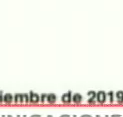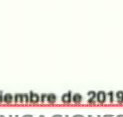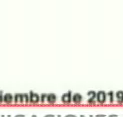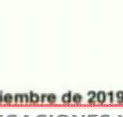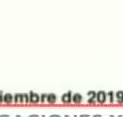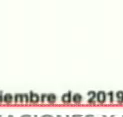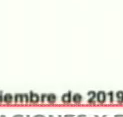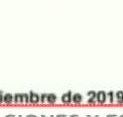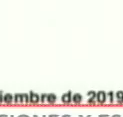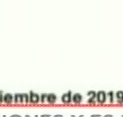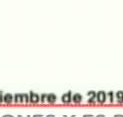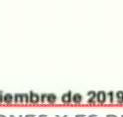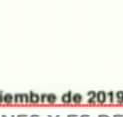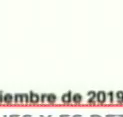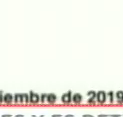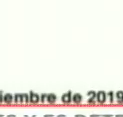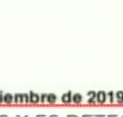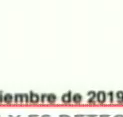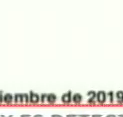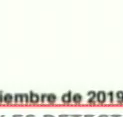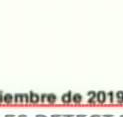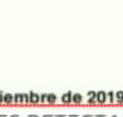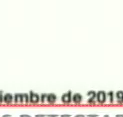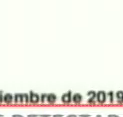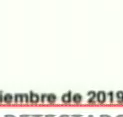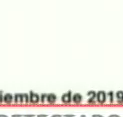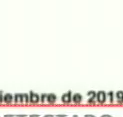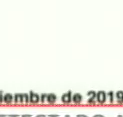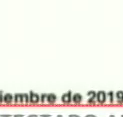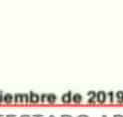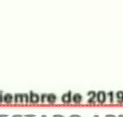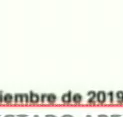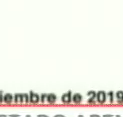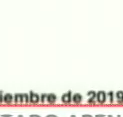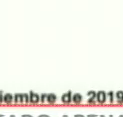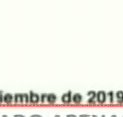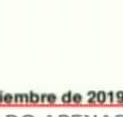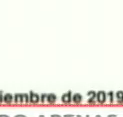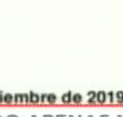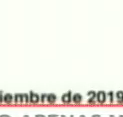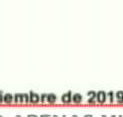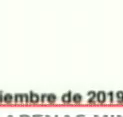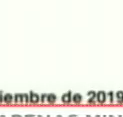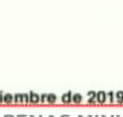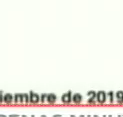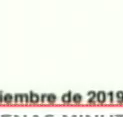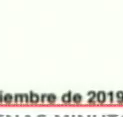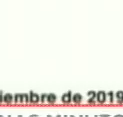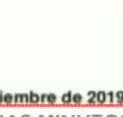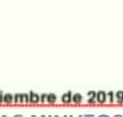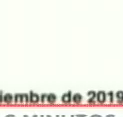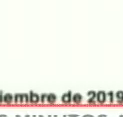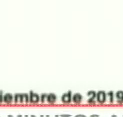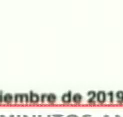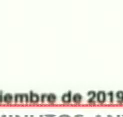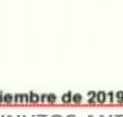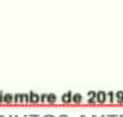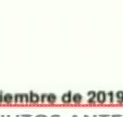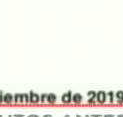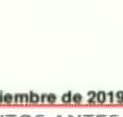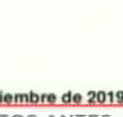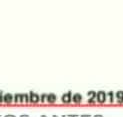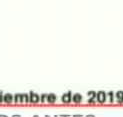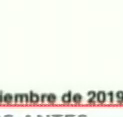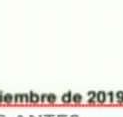estamos hablando. El gobierno bolivariano exhorta una vez más a la Unión Europea y al Grupo Internacional de Contacto a apoyar el fortalecimiento